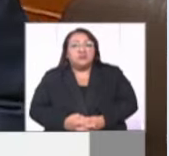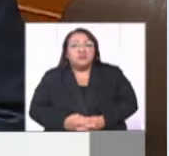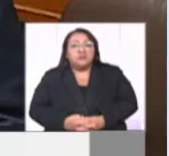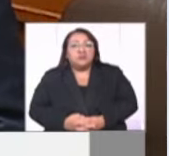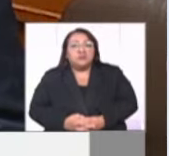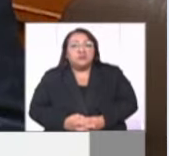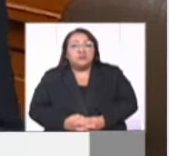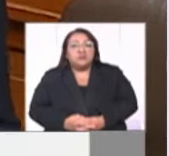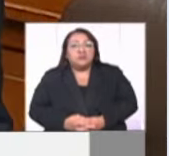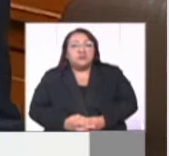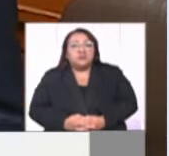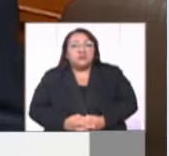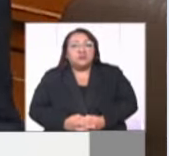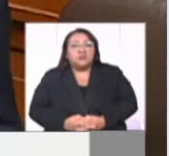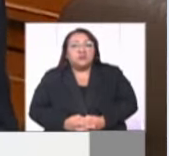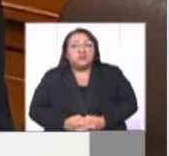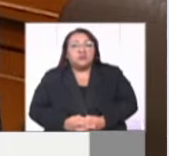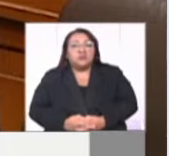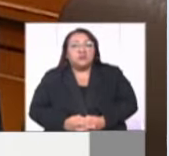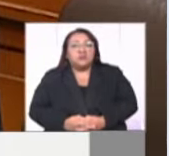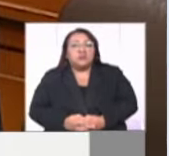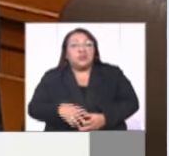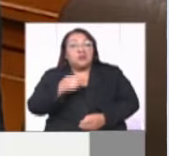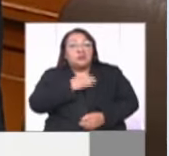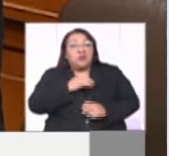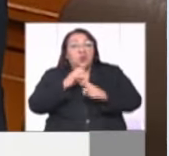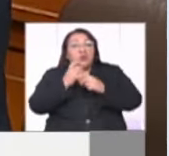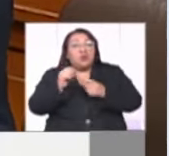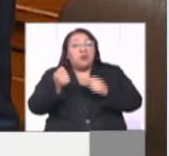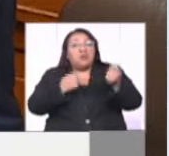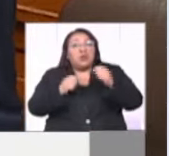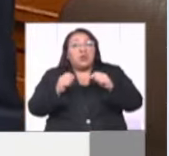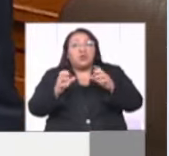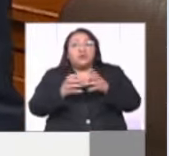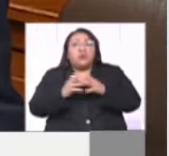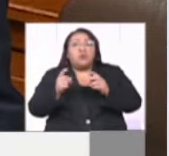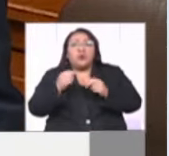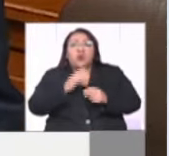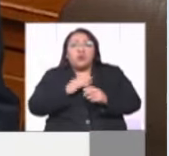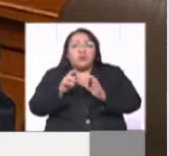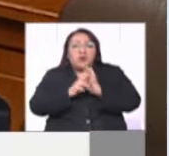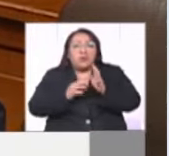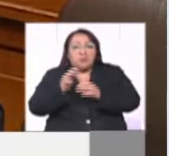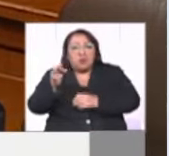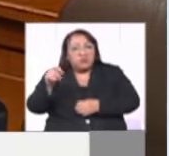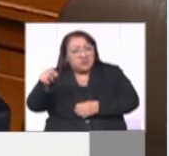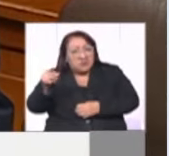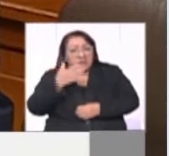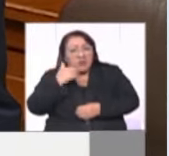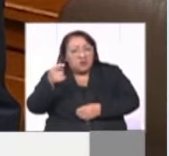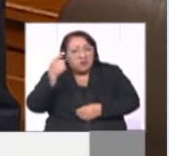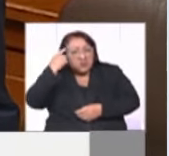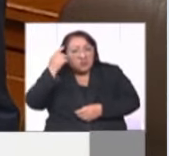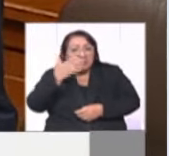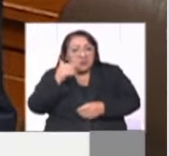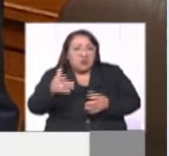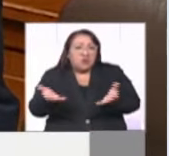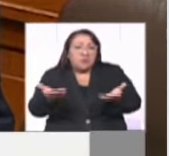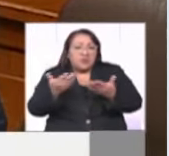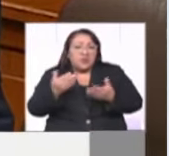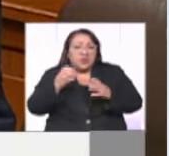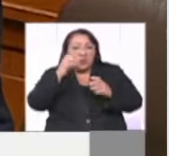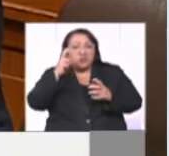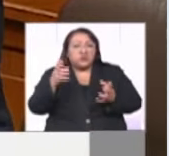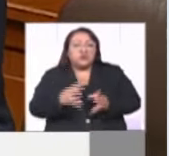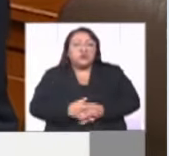van a manejar la plataforma de venta de tickets? ¿Por qué no puede manejar el gobierno regional, presidente? ¿Qué es lo que pide